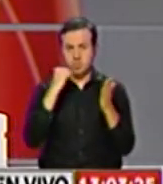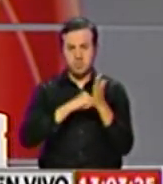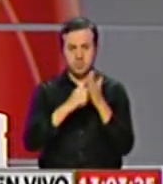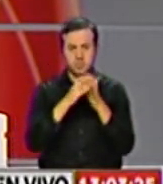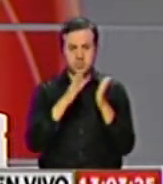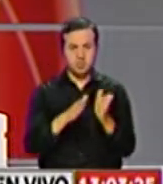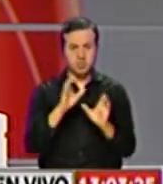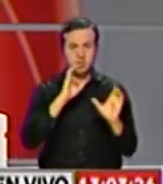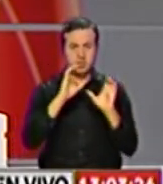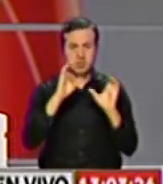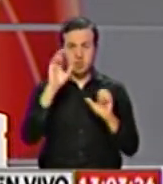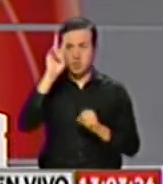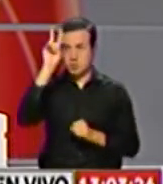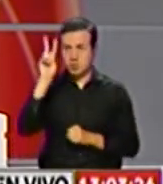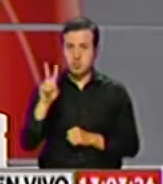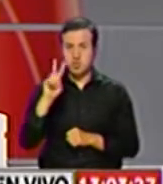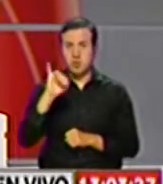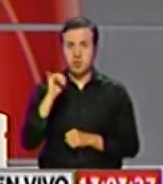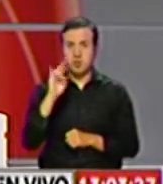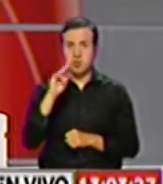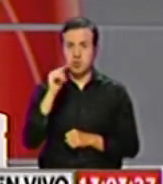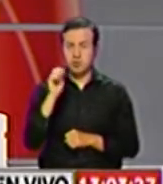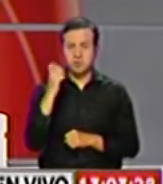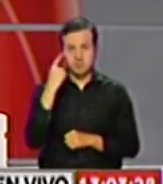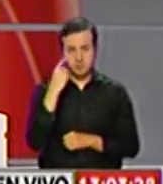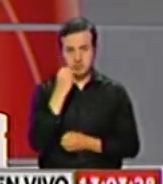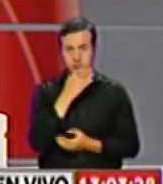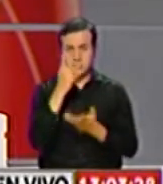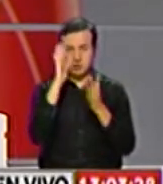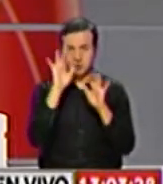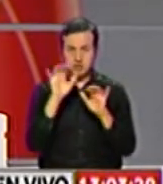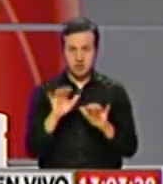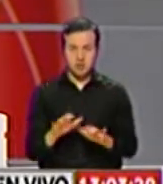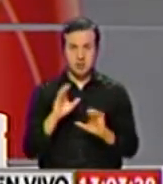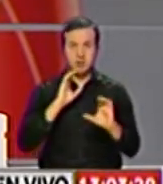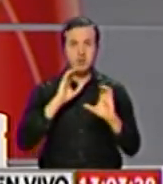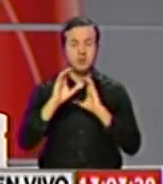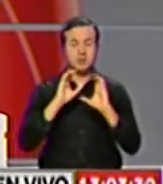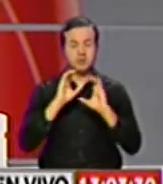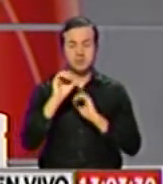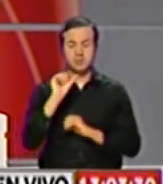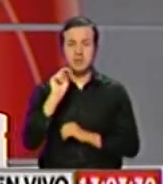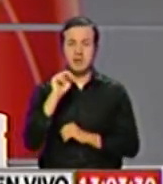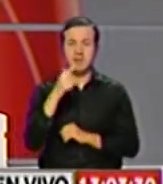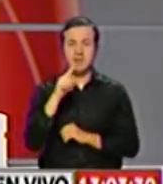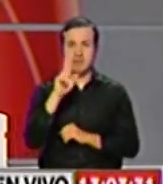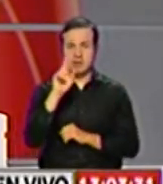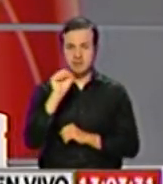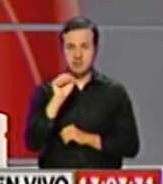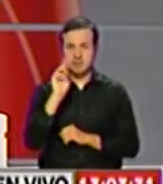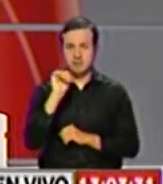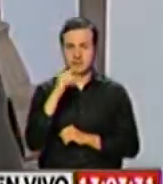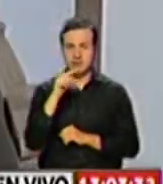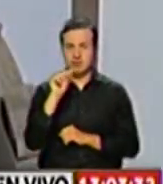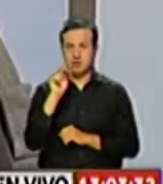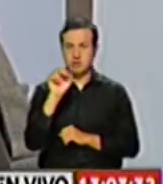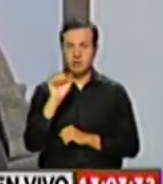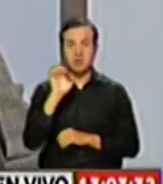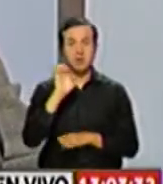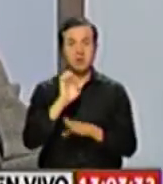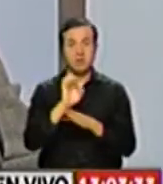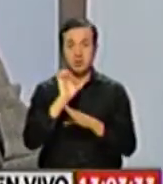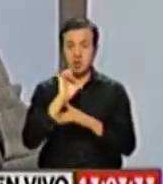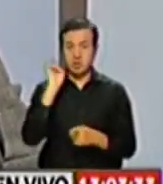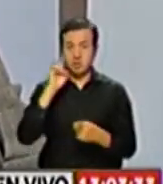de Comunicación venezolano Jorge Rodríguez y la reacción del secretario de Comunicación Andrés Michelena. Si bien el Ecuador aún no